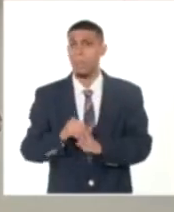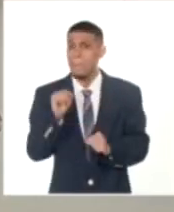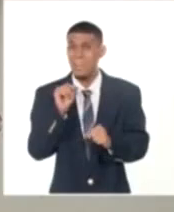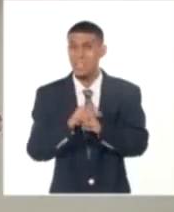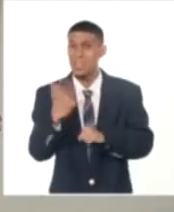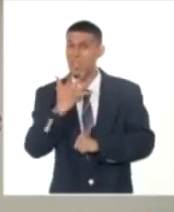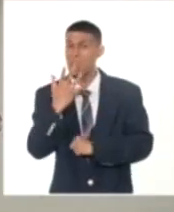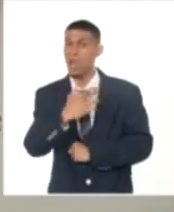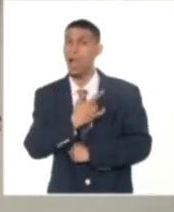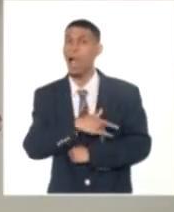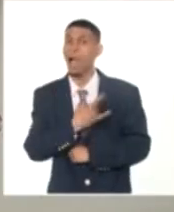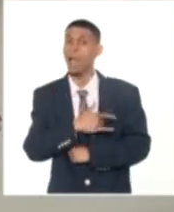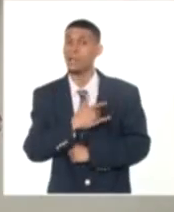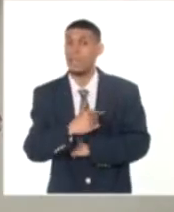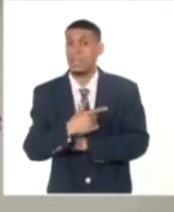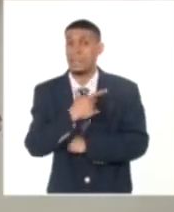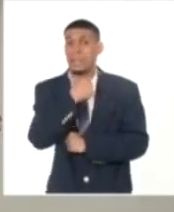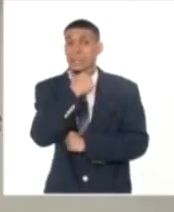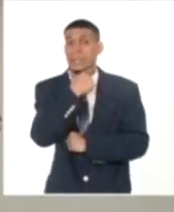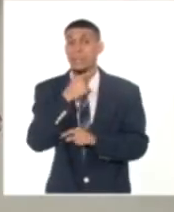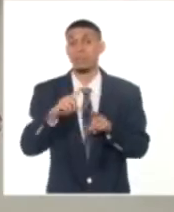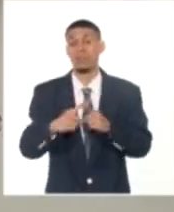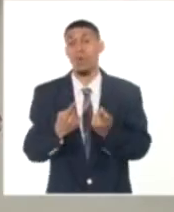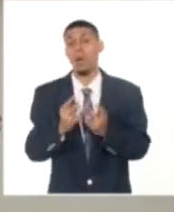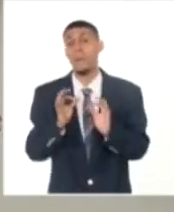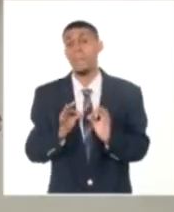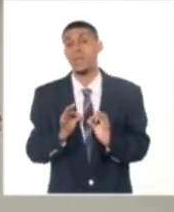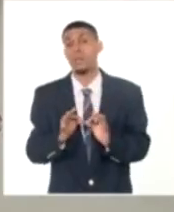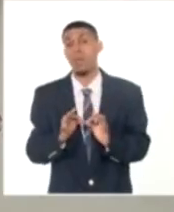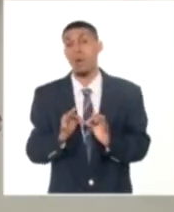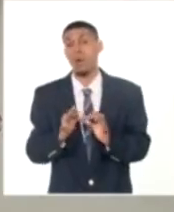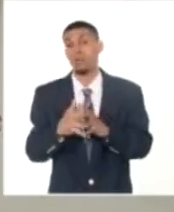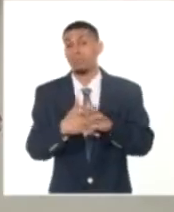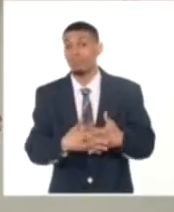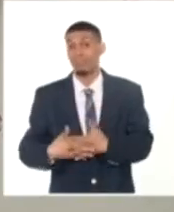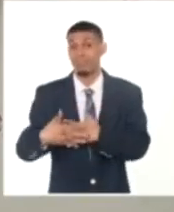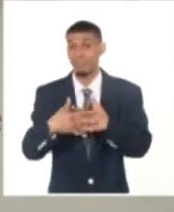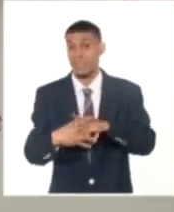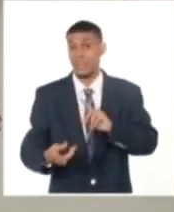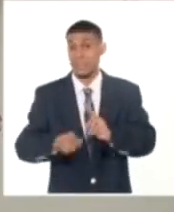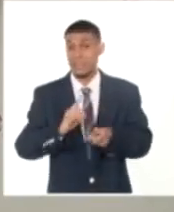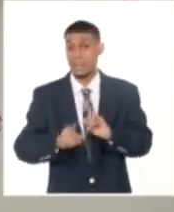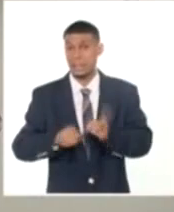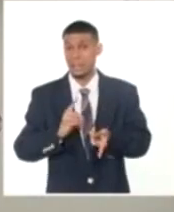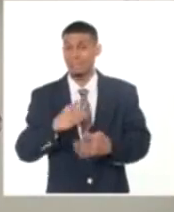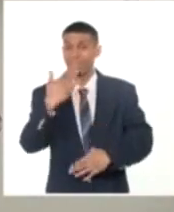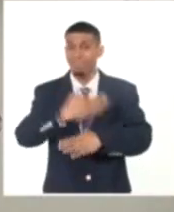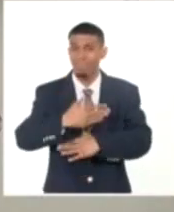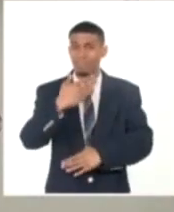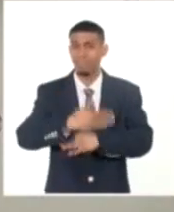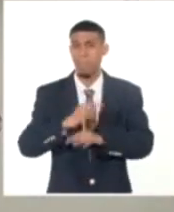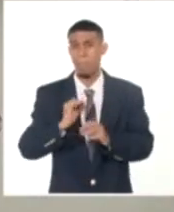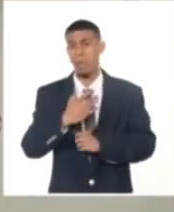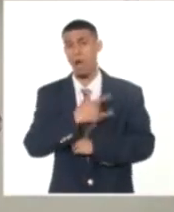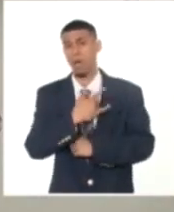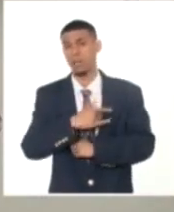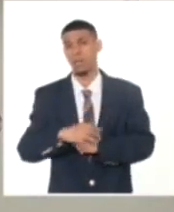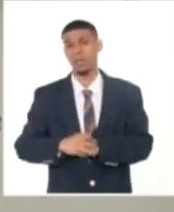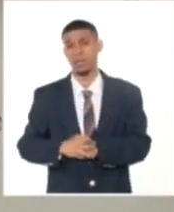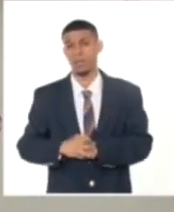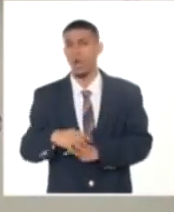con la soga al cuello justo por las presiones de las instituciones financieras que dominan. De ahí que presidentes que también le apuestan a